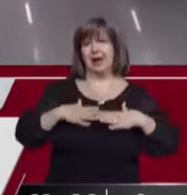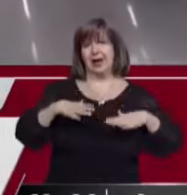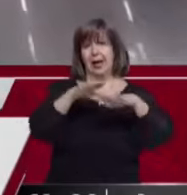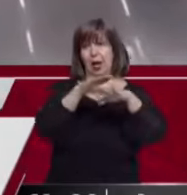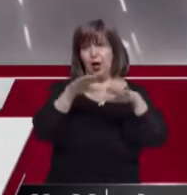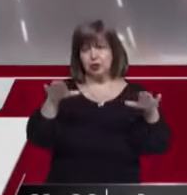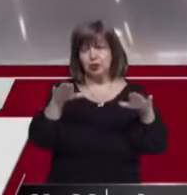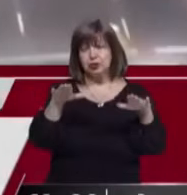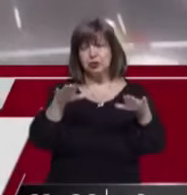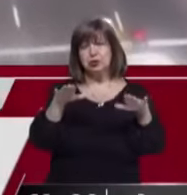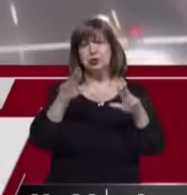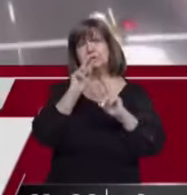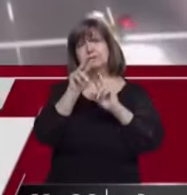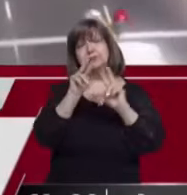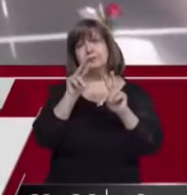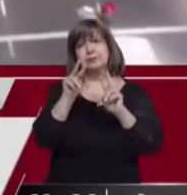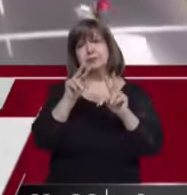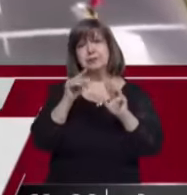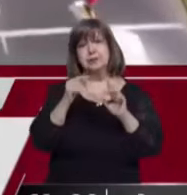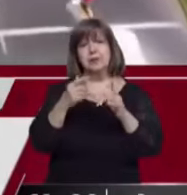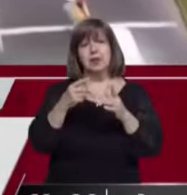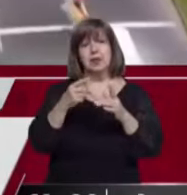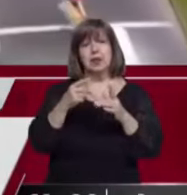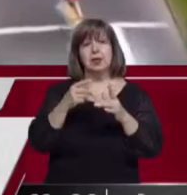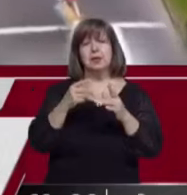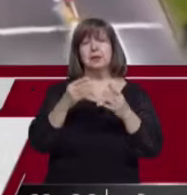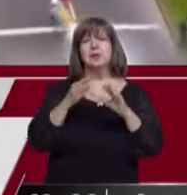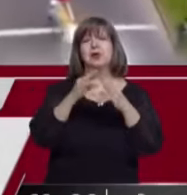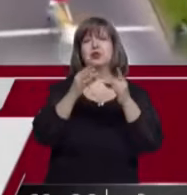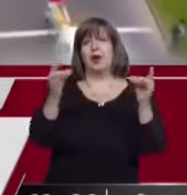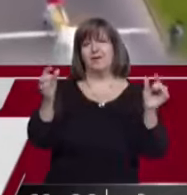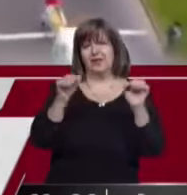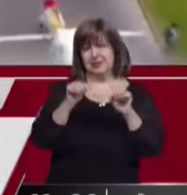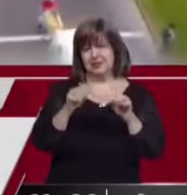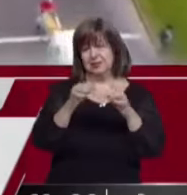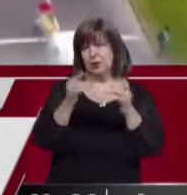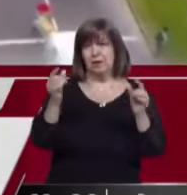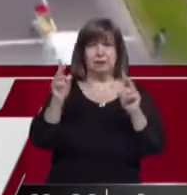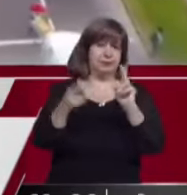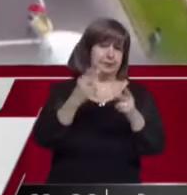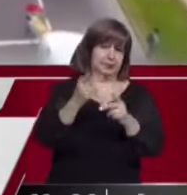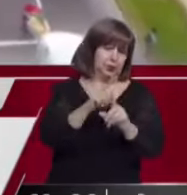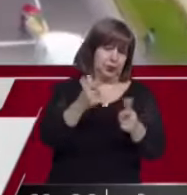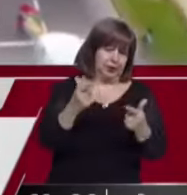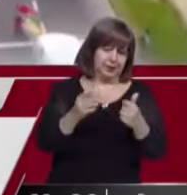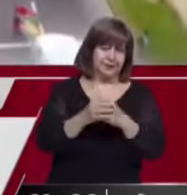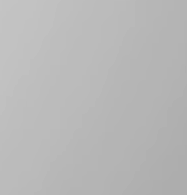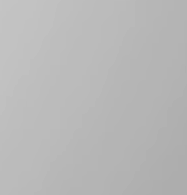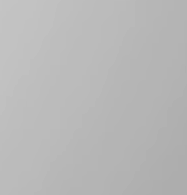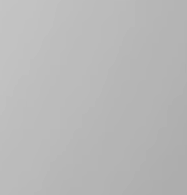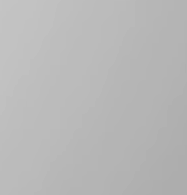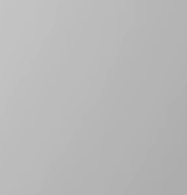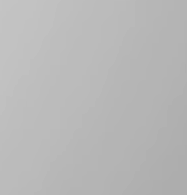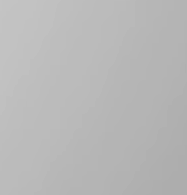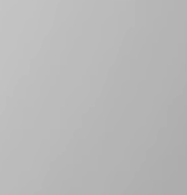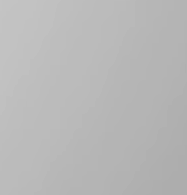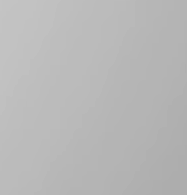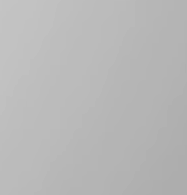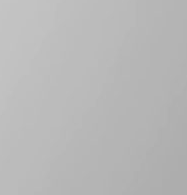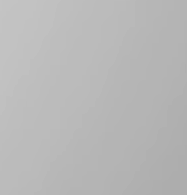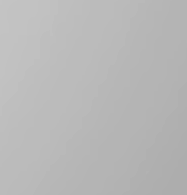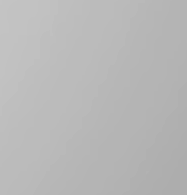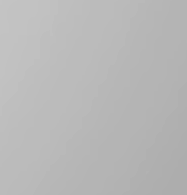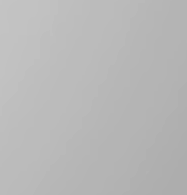en esta primera impresión algo con consecuencias mucho más suaves muchísimo más suaves por supuesto de lo que fue la tragedia de 11 con tantas